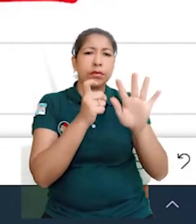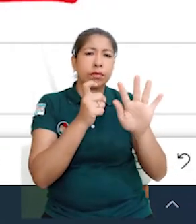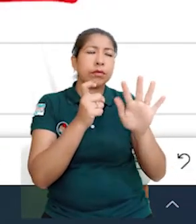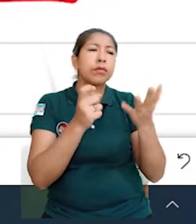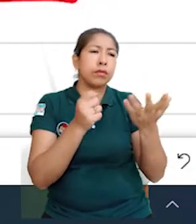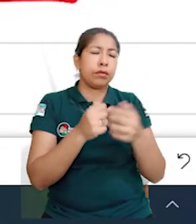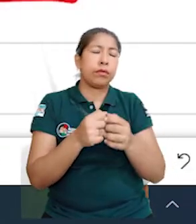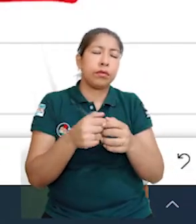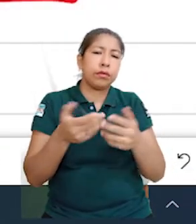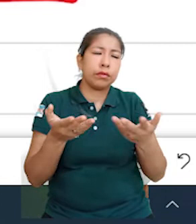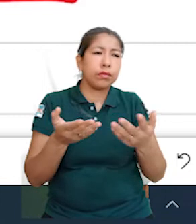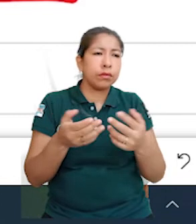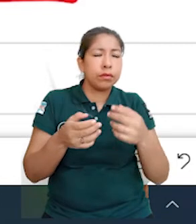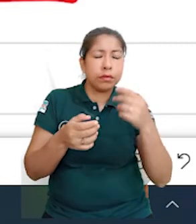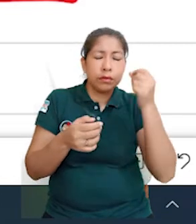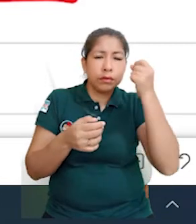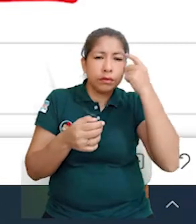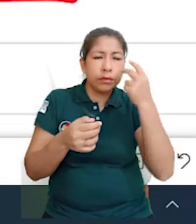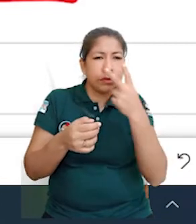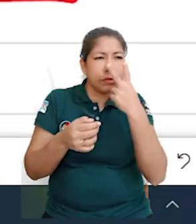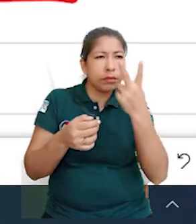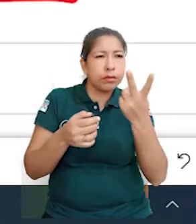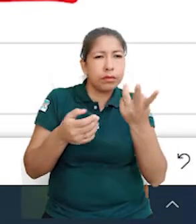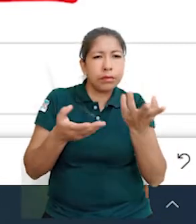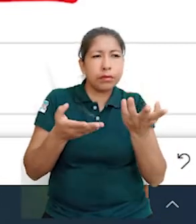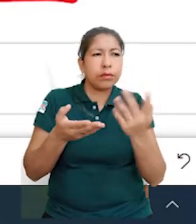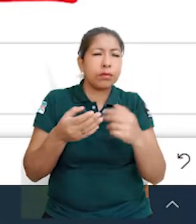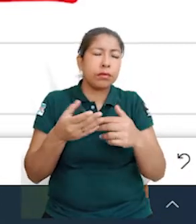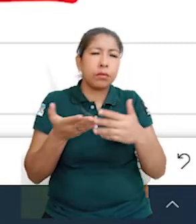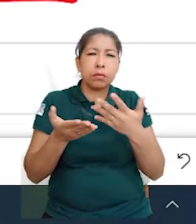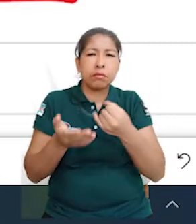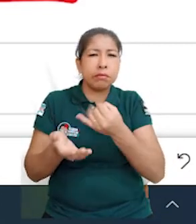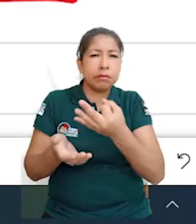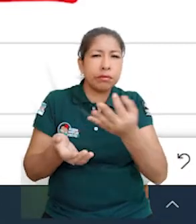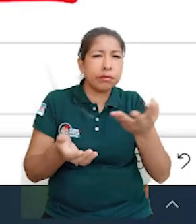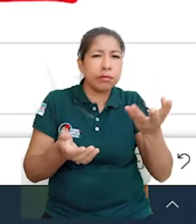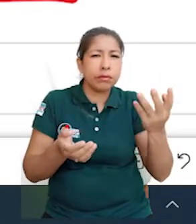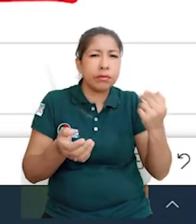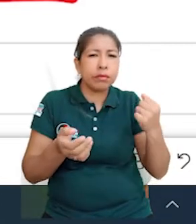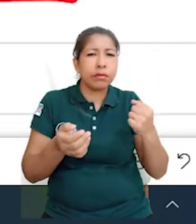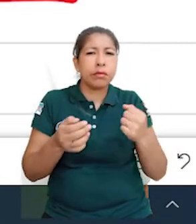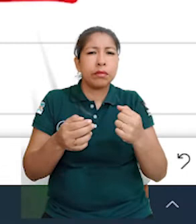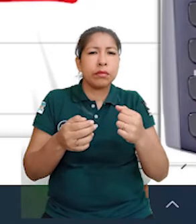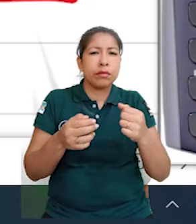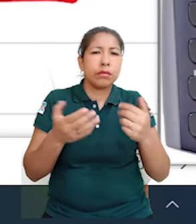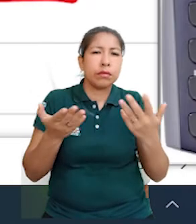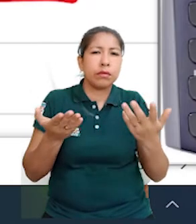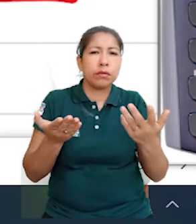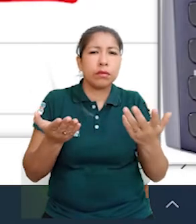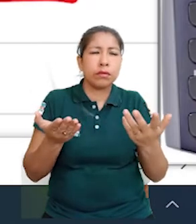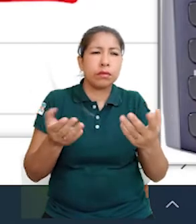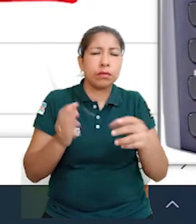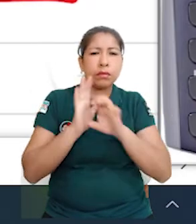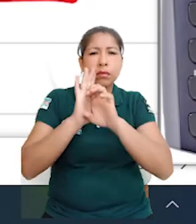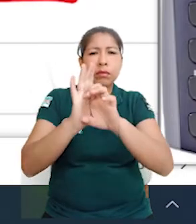parte del argumento de un logaritmo, hay ciertas condiciones que tanto el argumento como la base de un logaritmo deben cumplir.